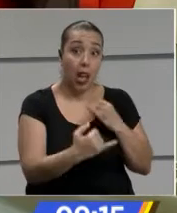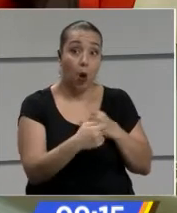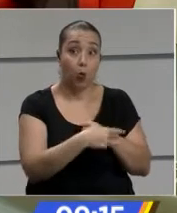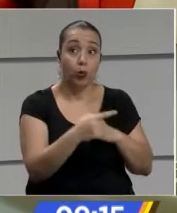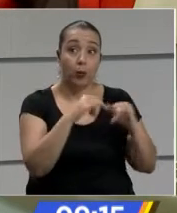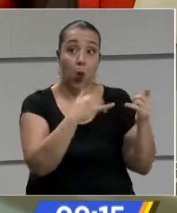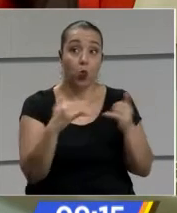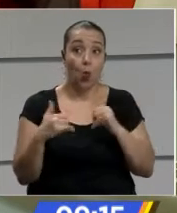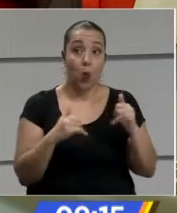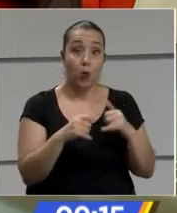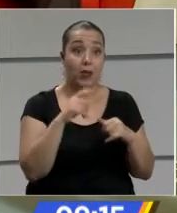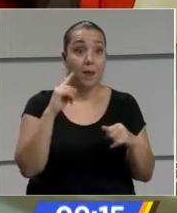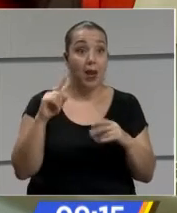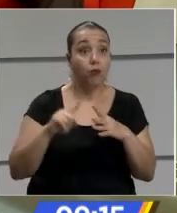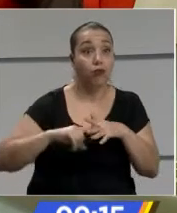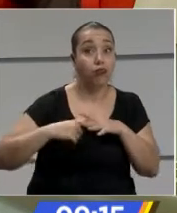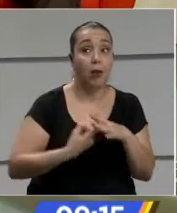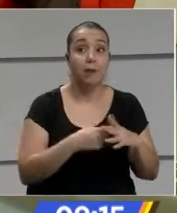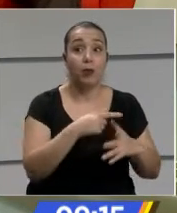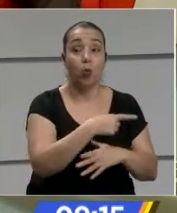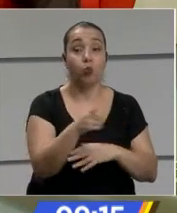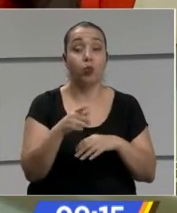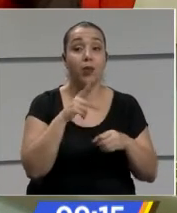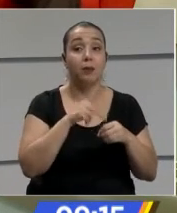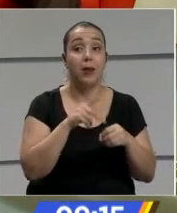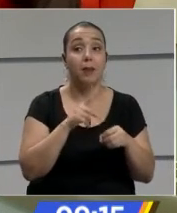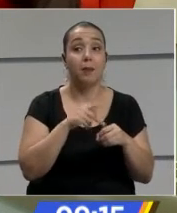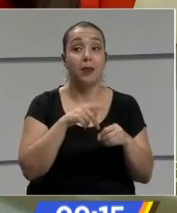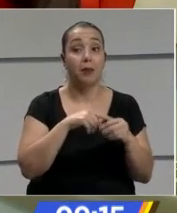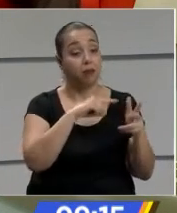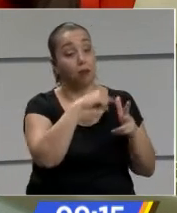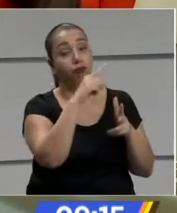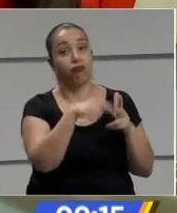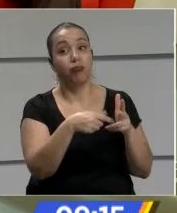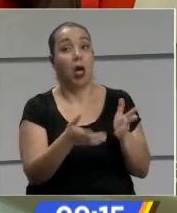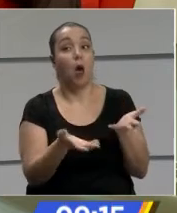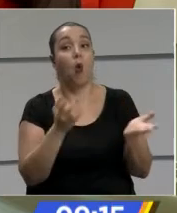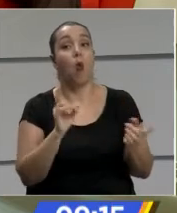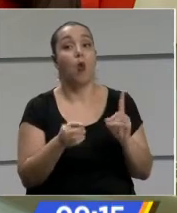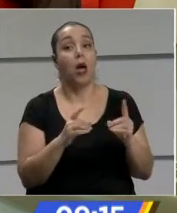trivia para que empiecen a participar. ¿Cuál de todas estas